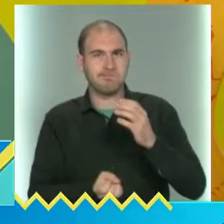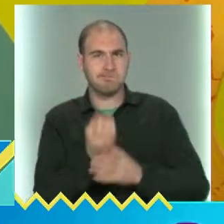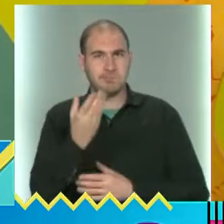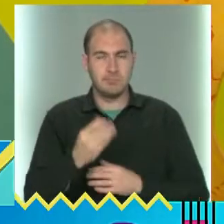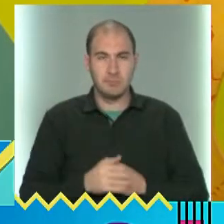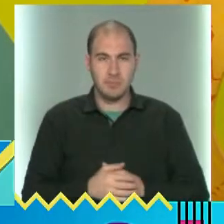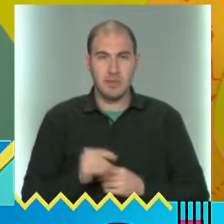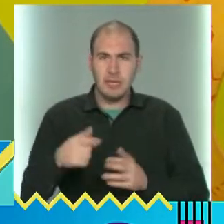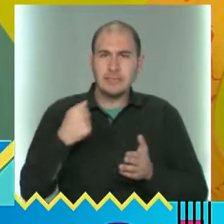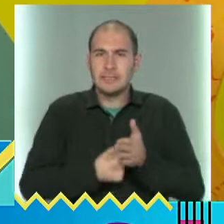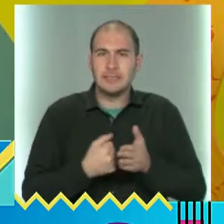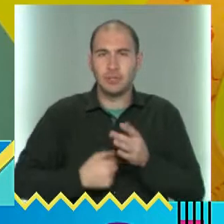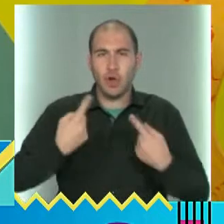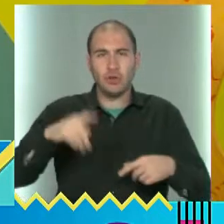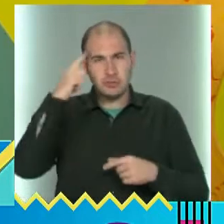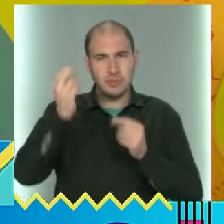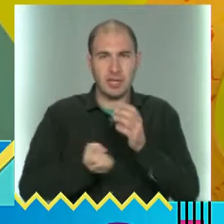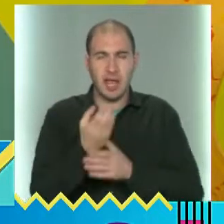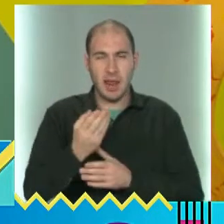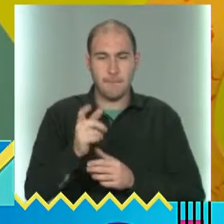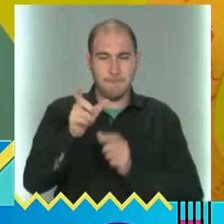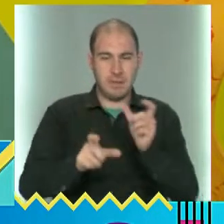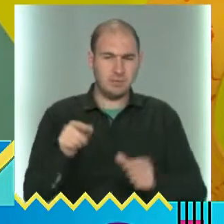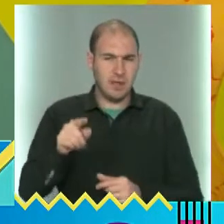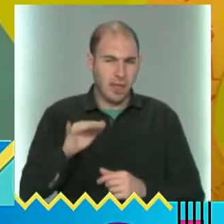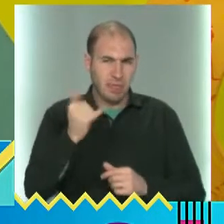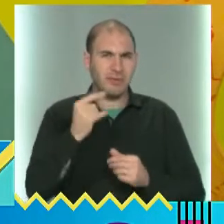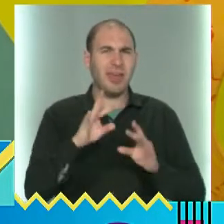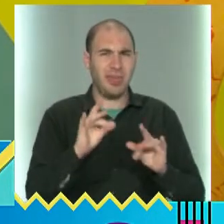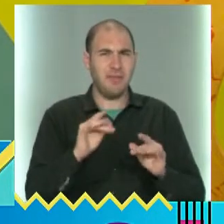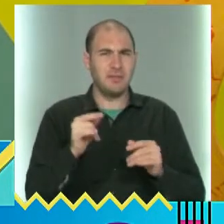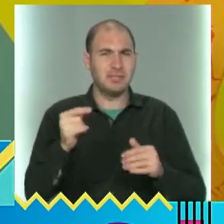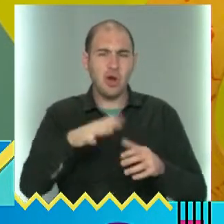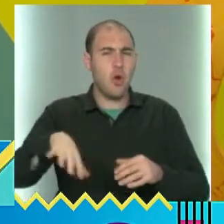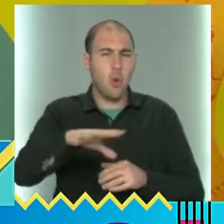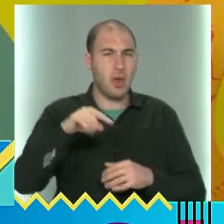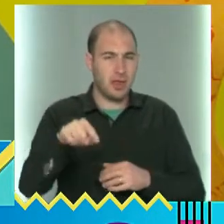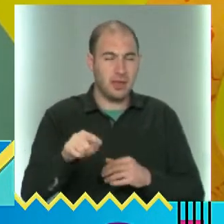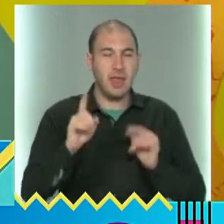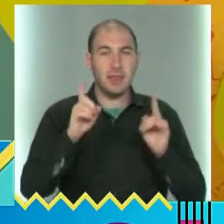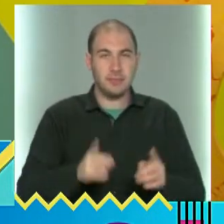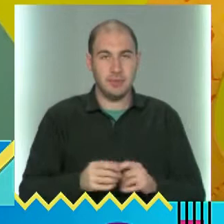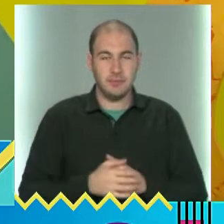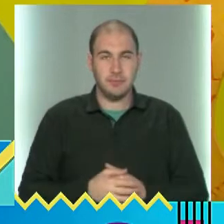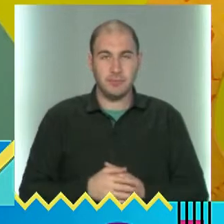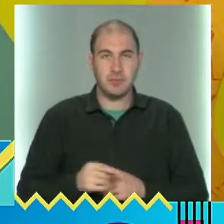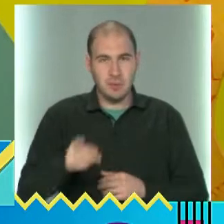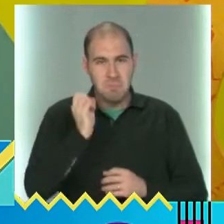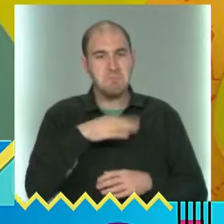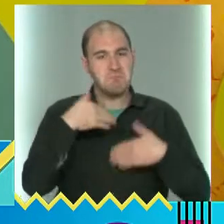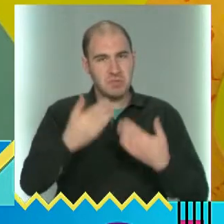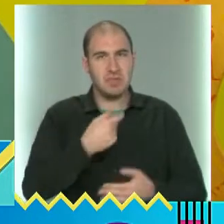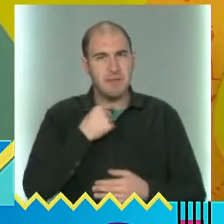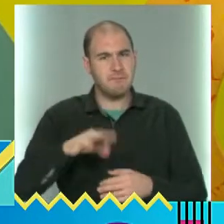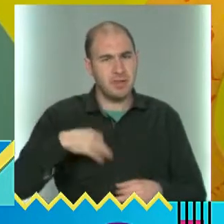alguna forma luchan para inventar cosas, han sido personas que han visto dificultades en su medio y más allá de querer mejorar su